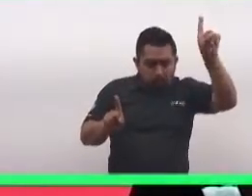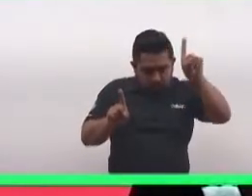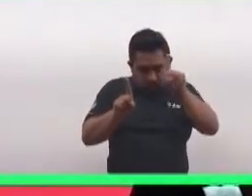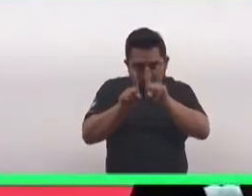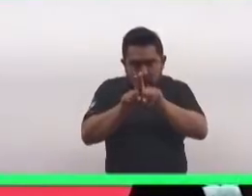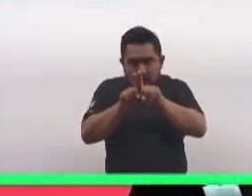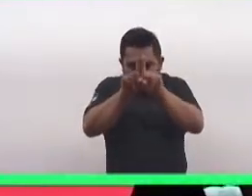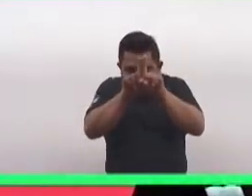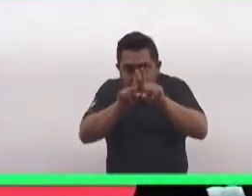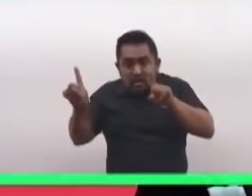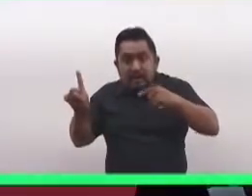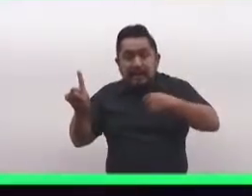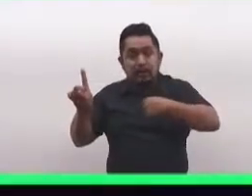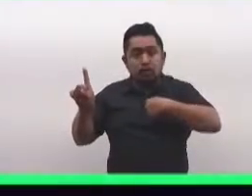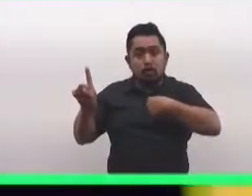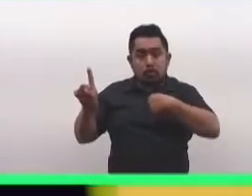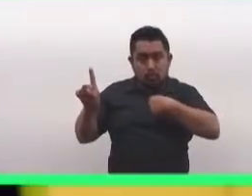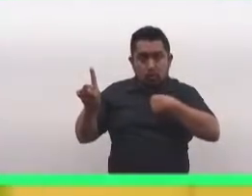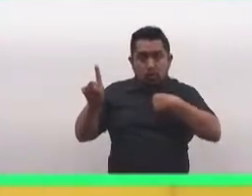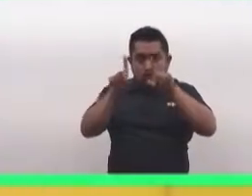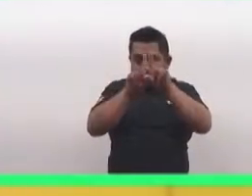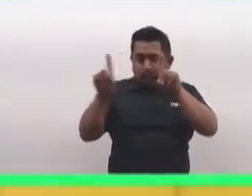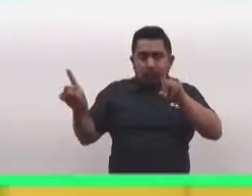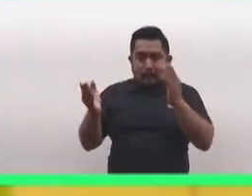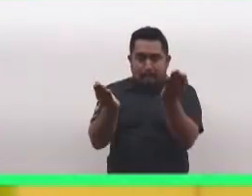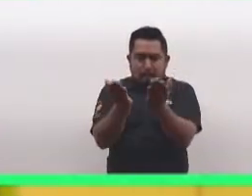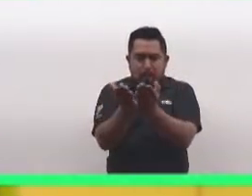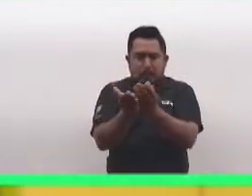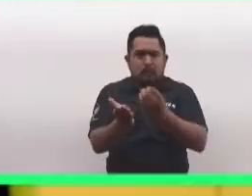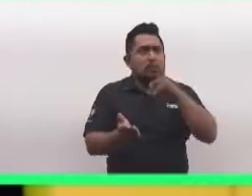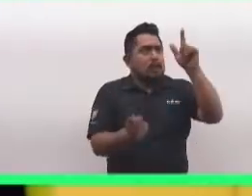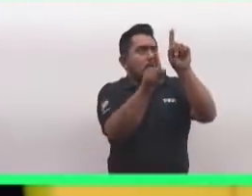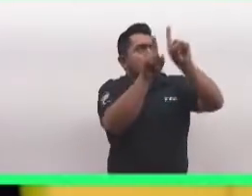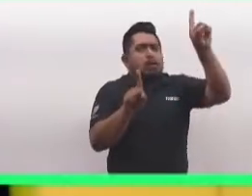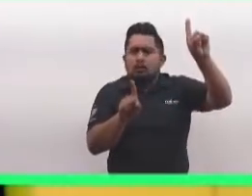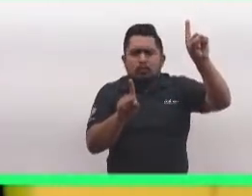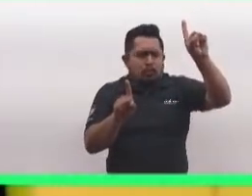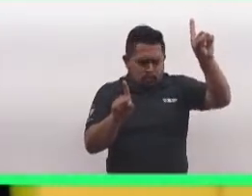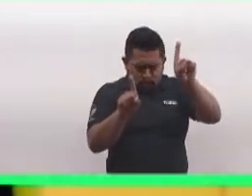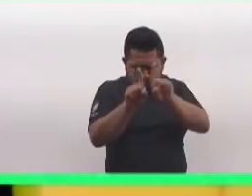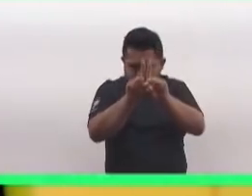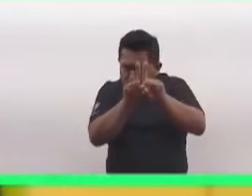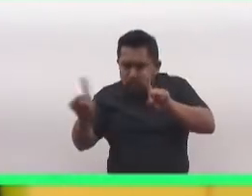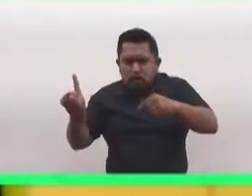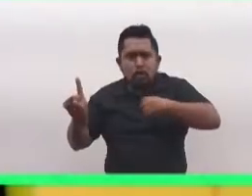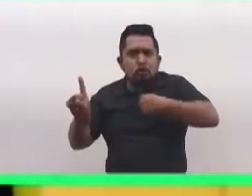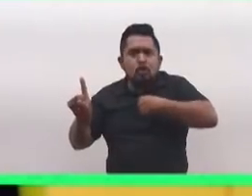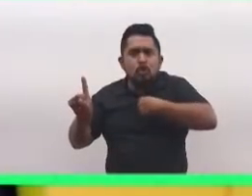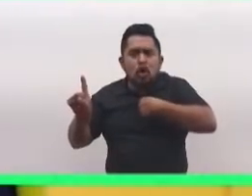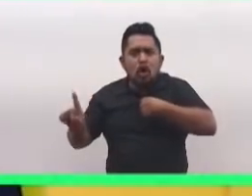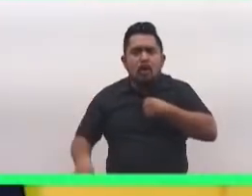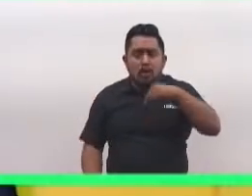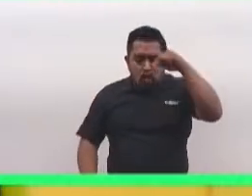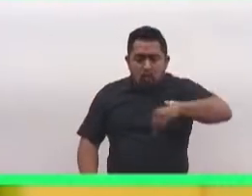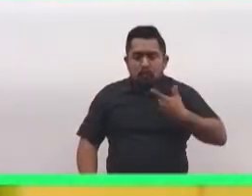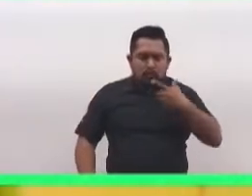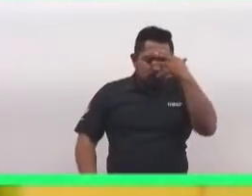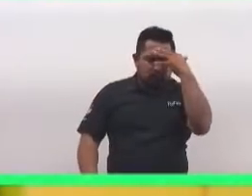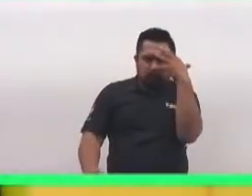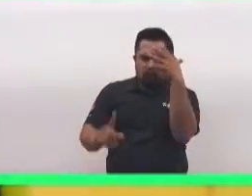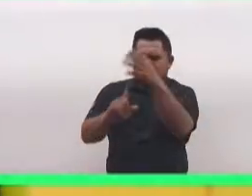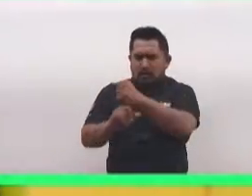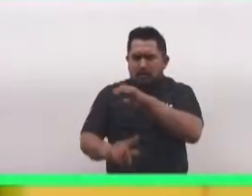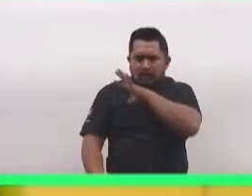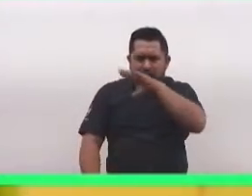la biblia dice que él no abandona a nadie entonces el proyecto que estoy emprendiendo la meta que me trazado la